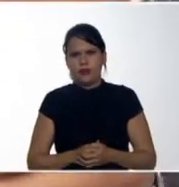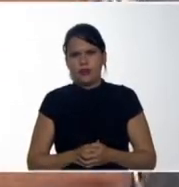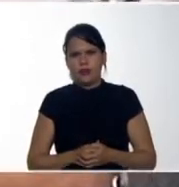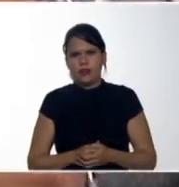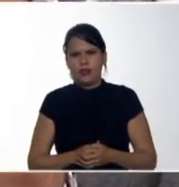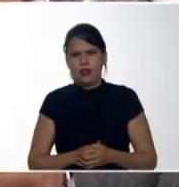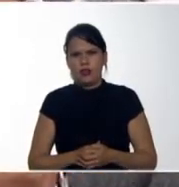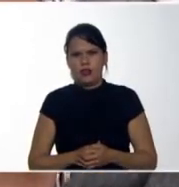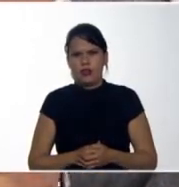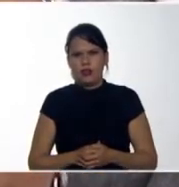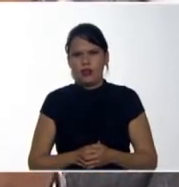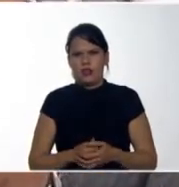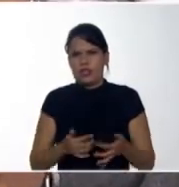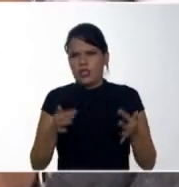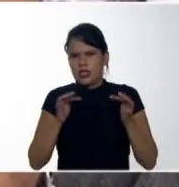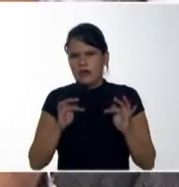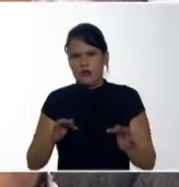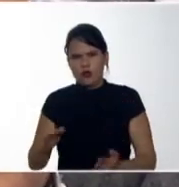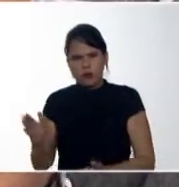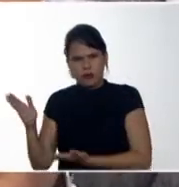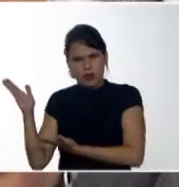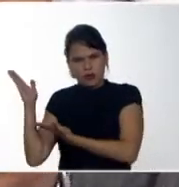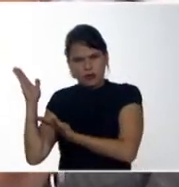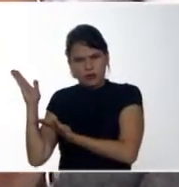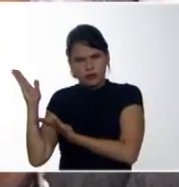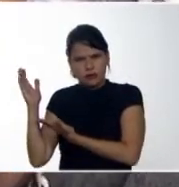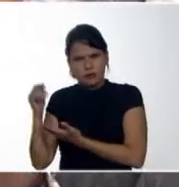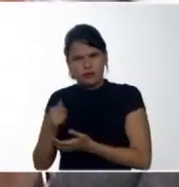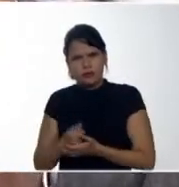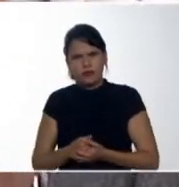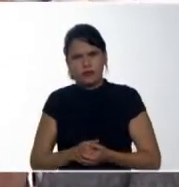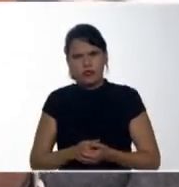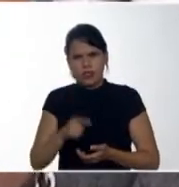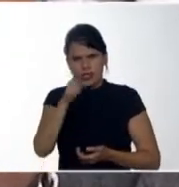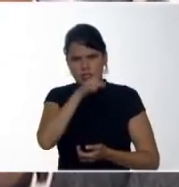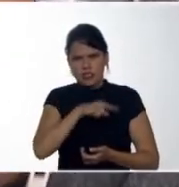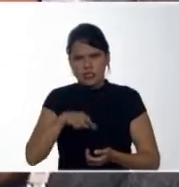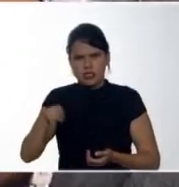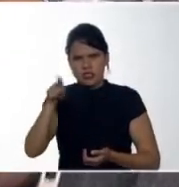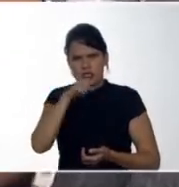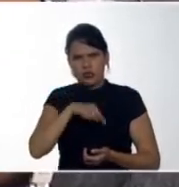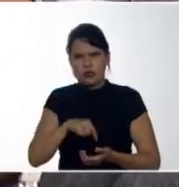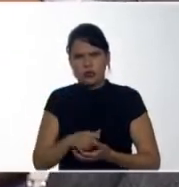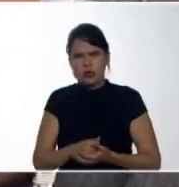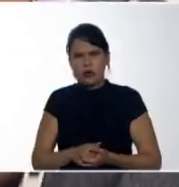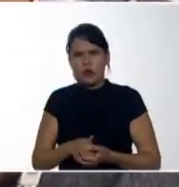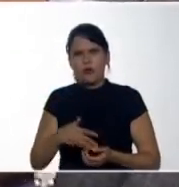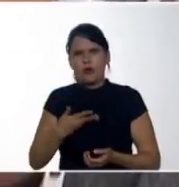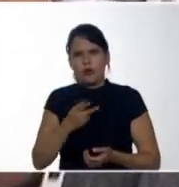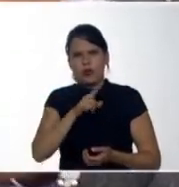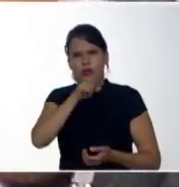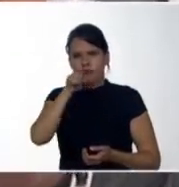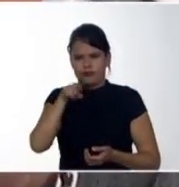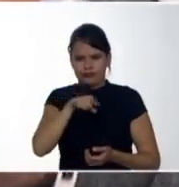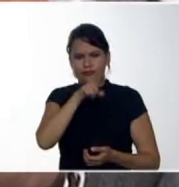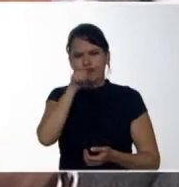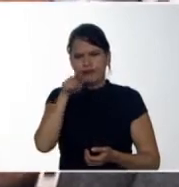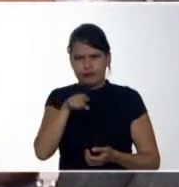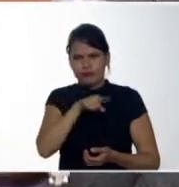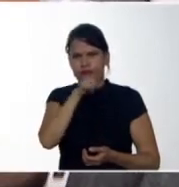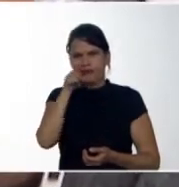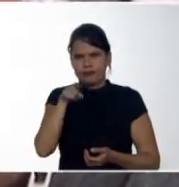manera electrónicamente, ¿verdad? La circunferencia puede girar